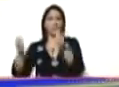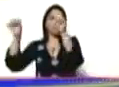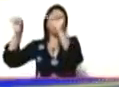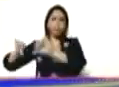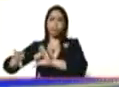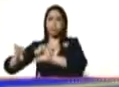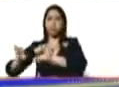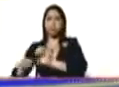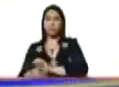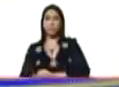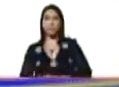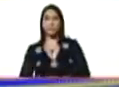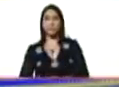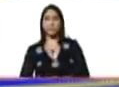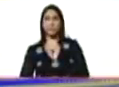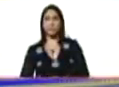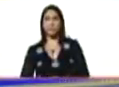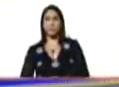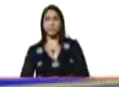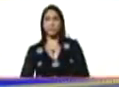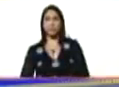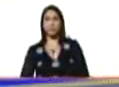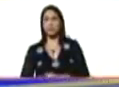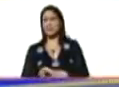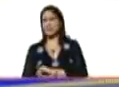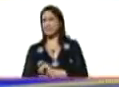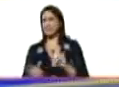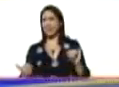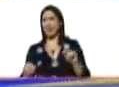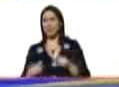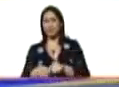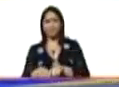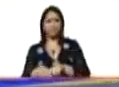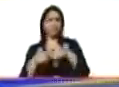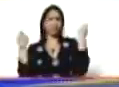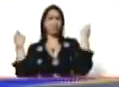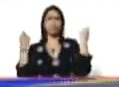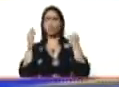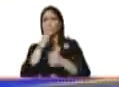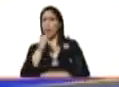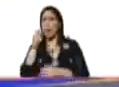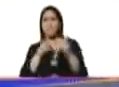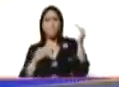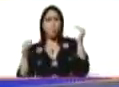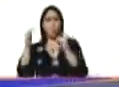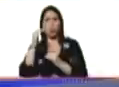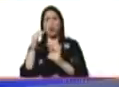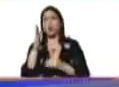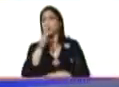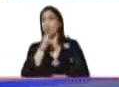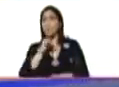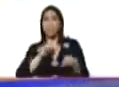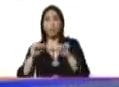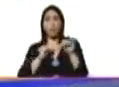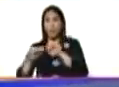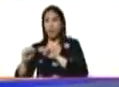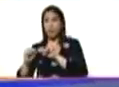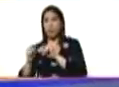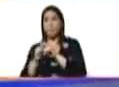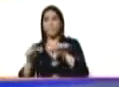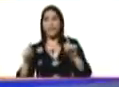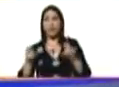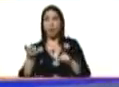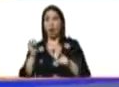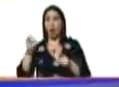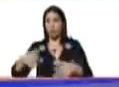Fracasaron. Y están partidos en mil pedazos, desmoralizados, desmovilizados. Eso sí, llenos de